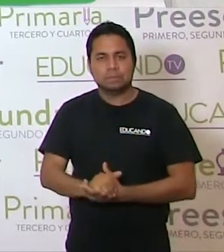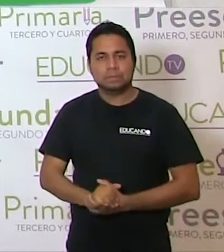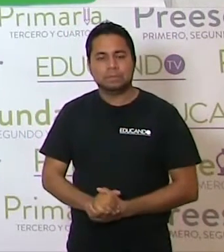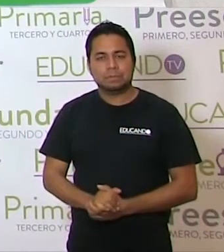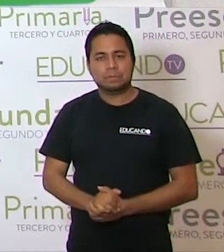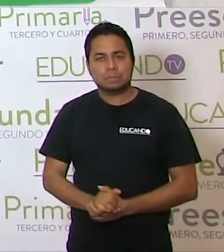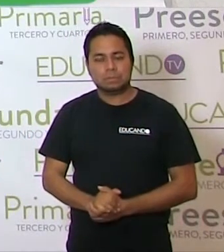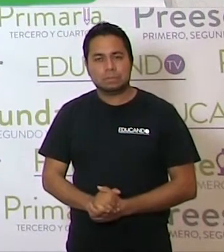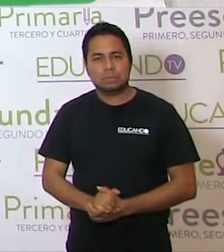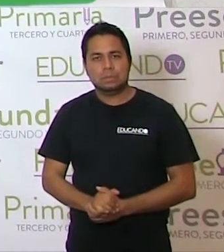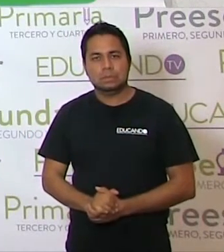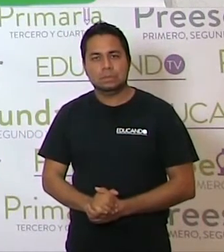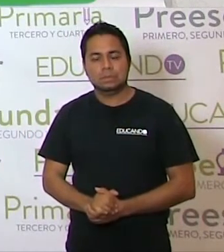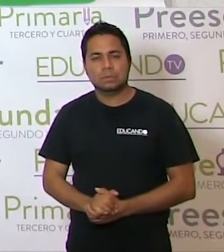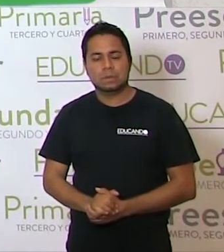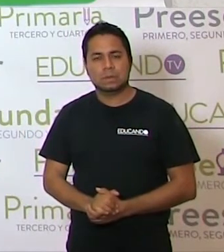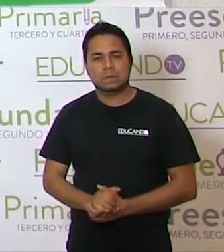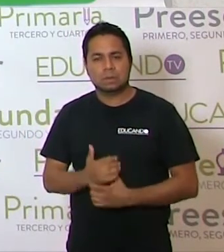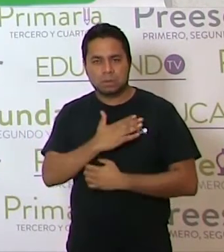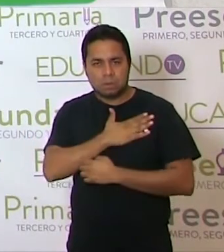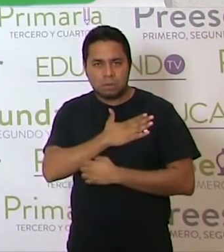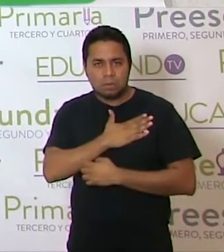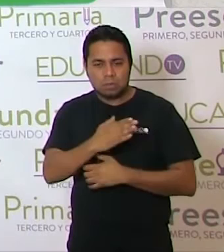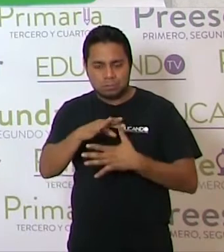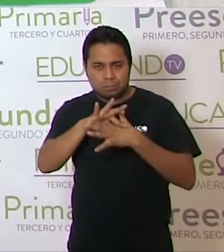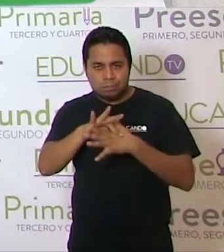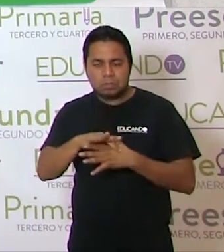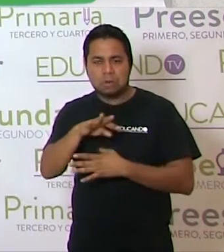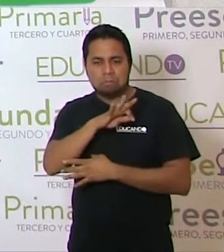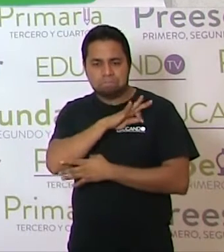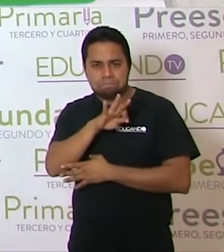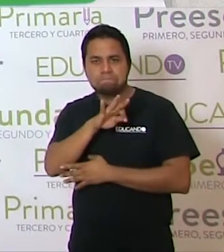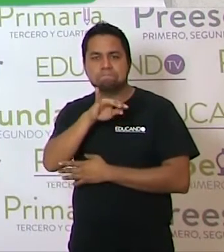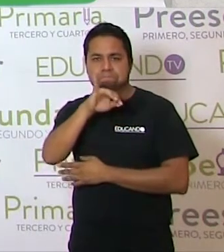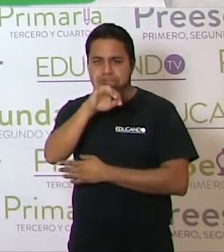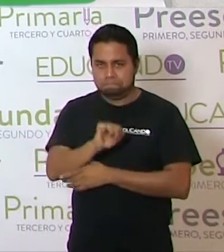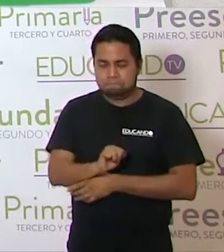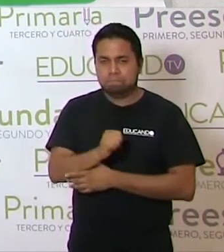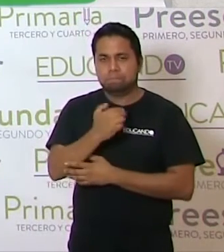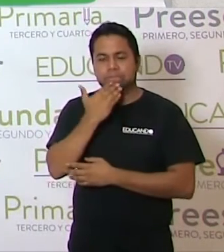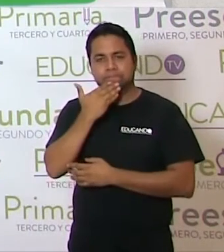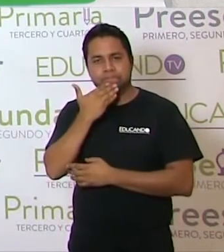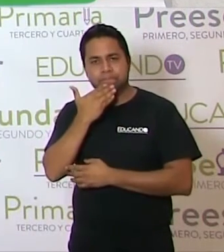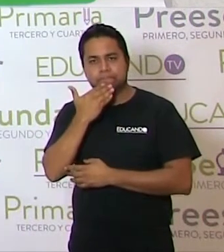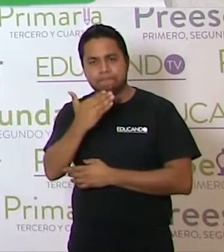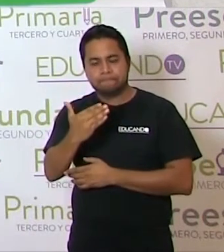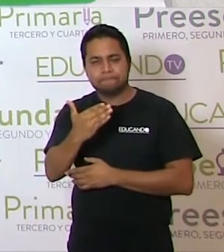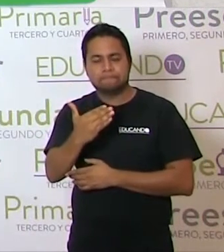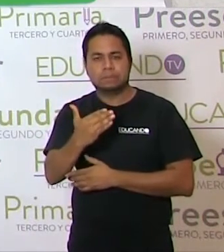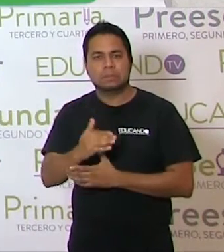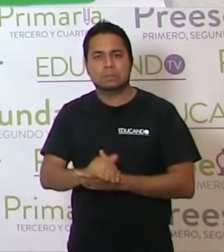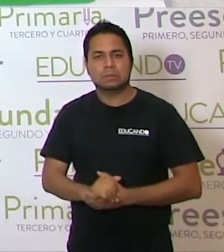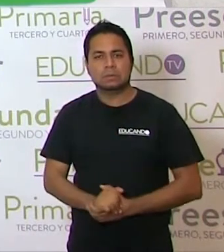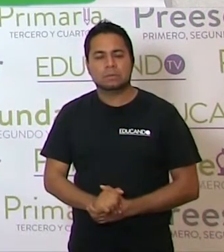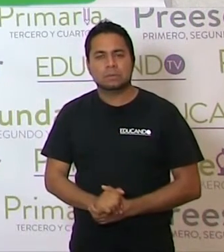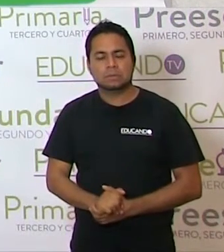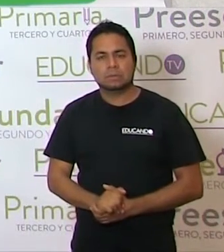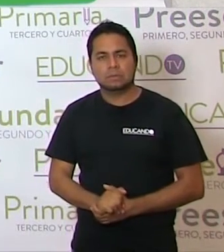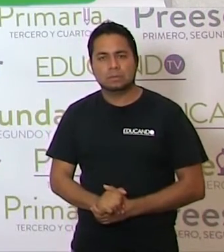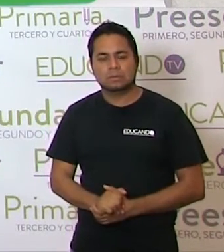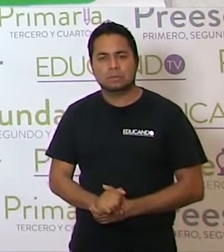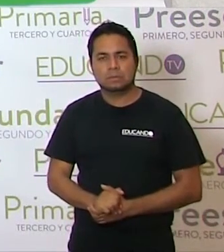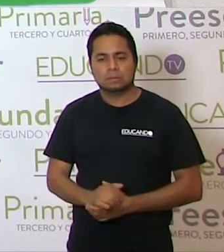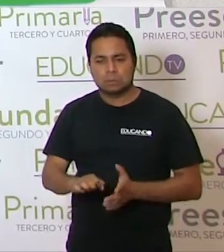bueno un hecho puedes son afirmaciones o pueden ser afirmaciones usualmente son